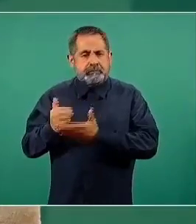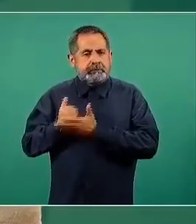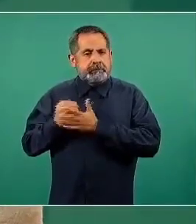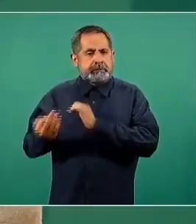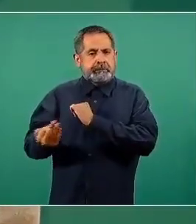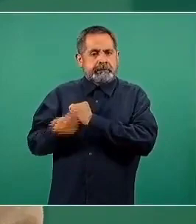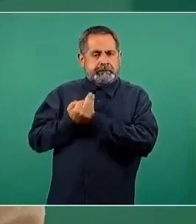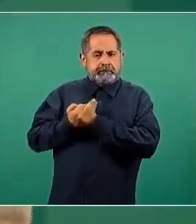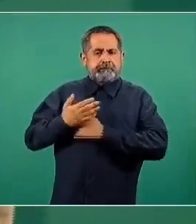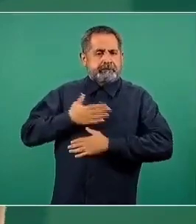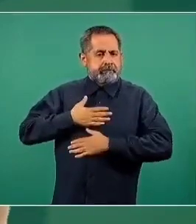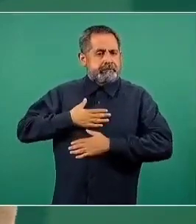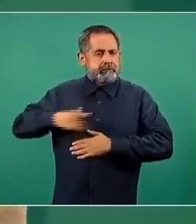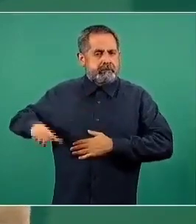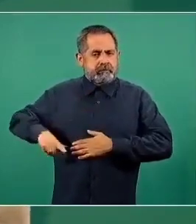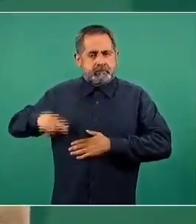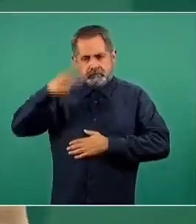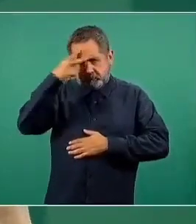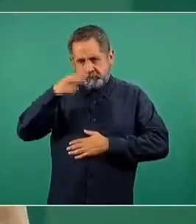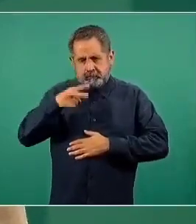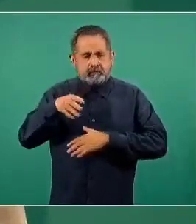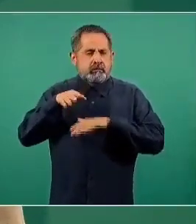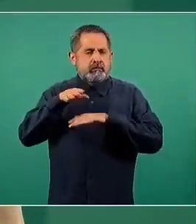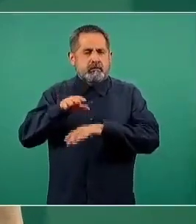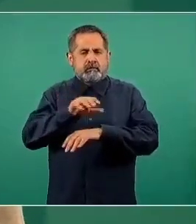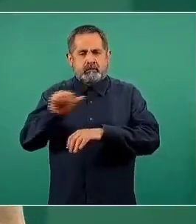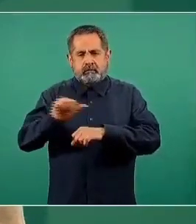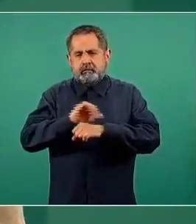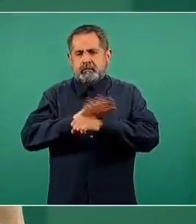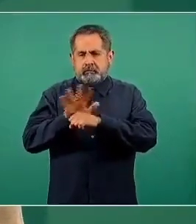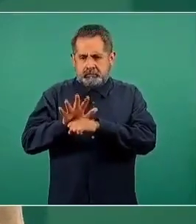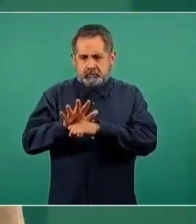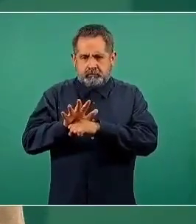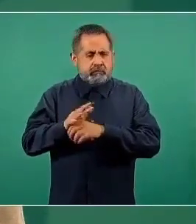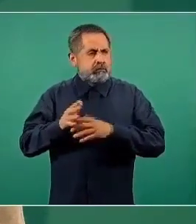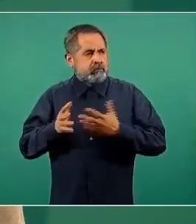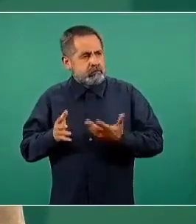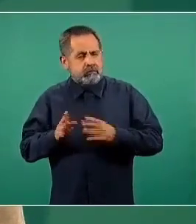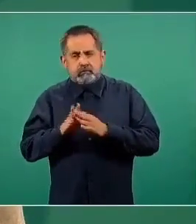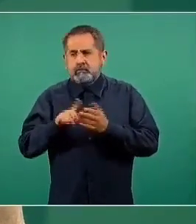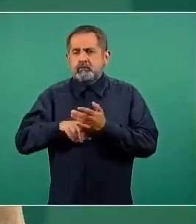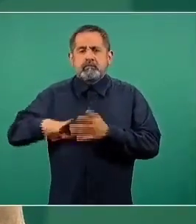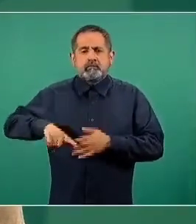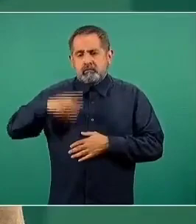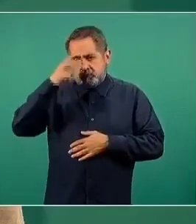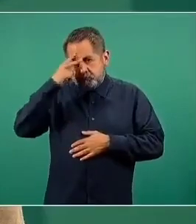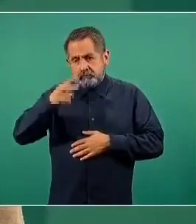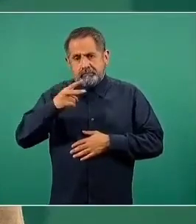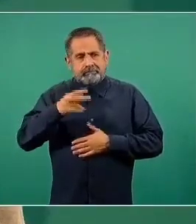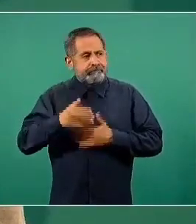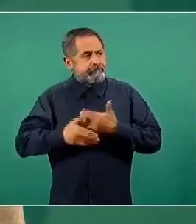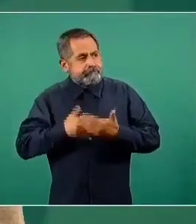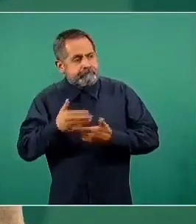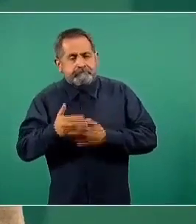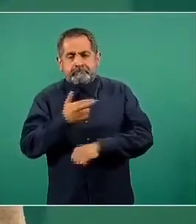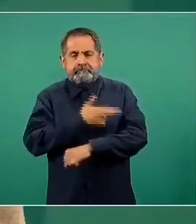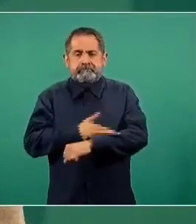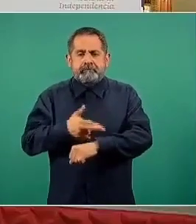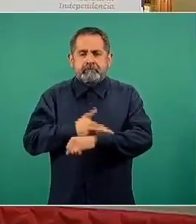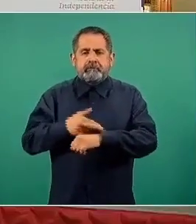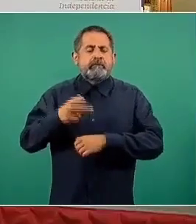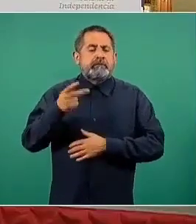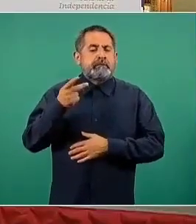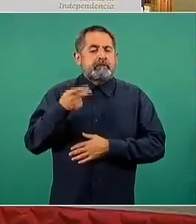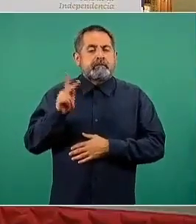México, inicialmente en torno a la pandemia de COVID y la respuesta del Gobierno de México a la pandemia de COVID,